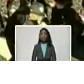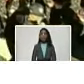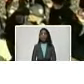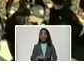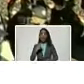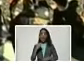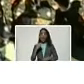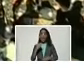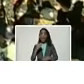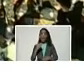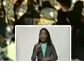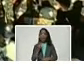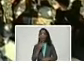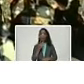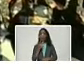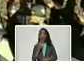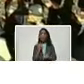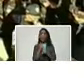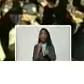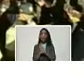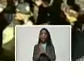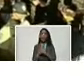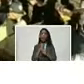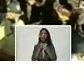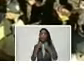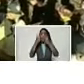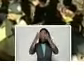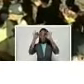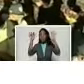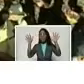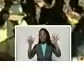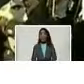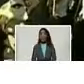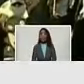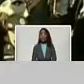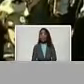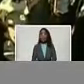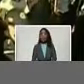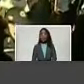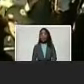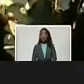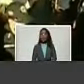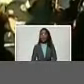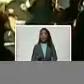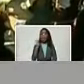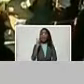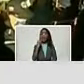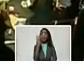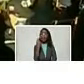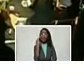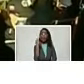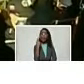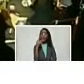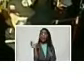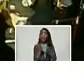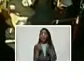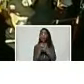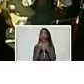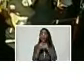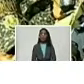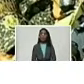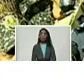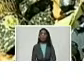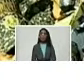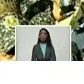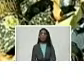Vacilar es perdernos, diría el libertador Simón Bolívar. Tarea número uno de los cuadrantes de paz, la